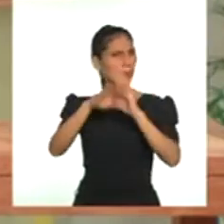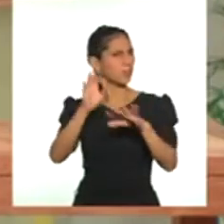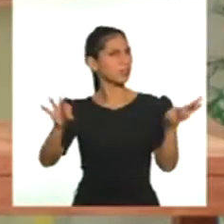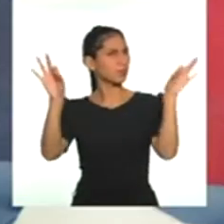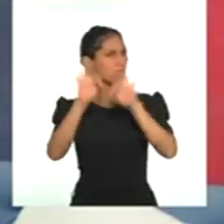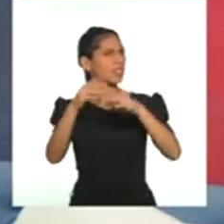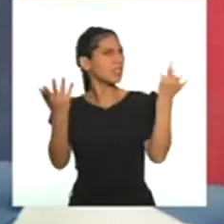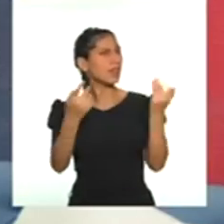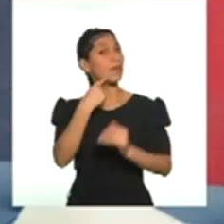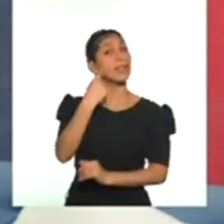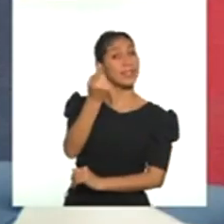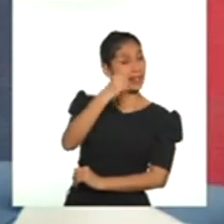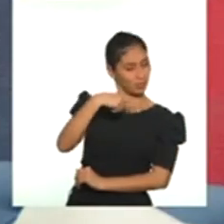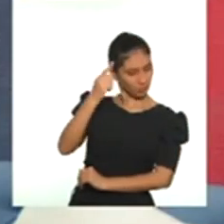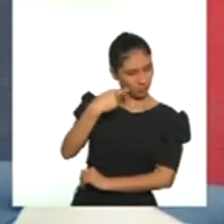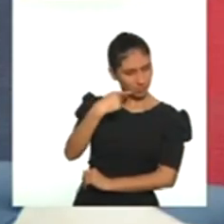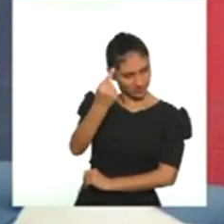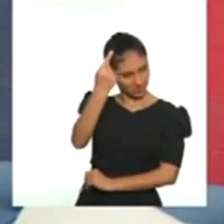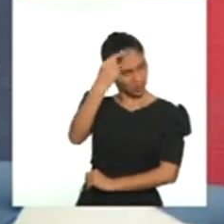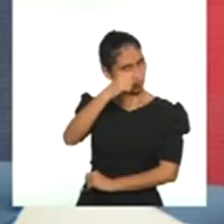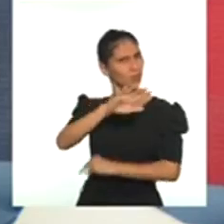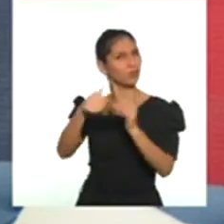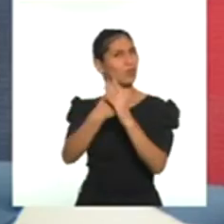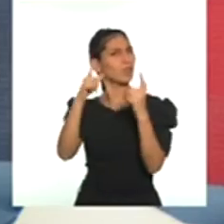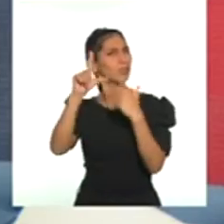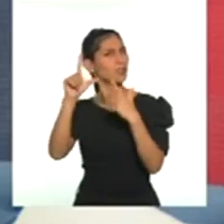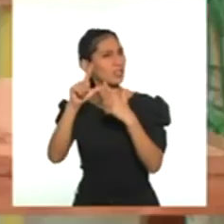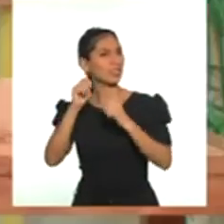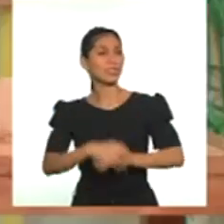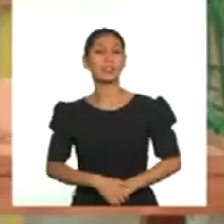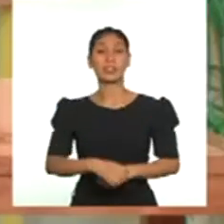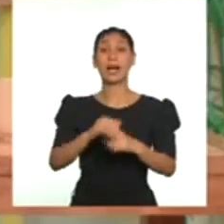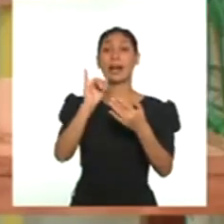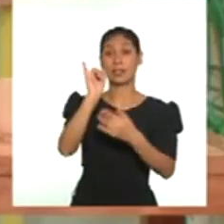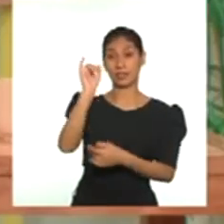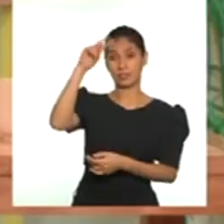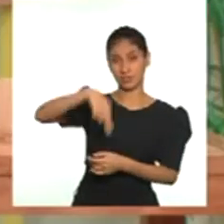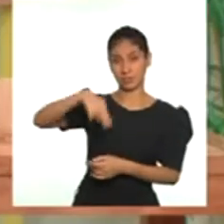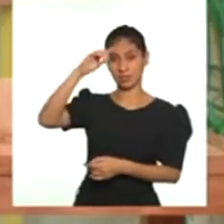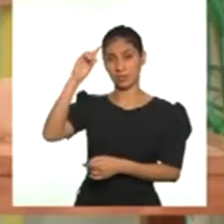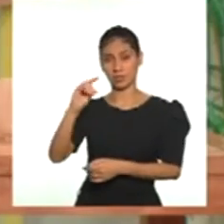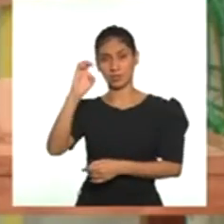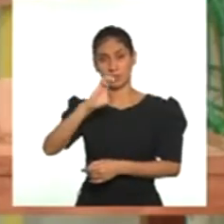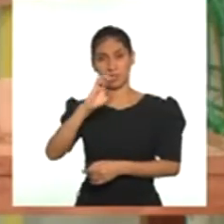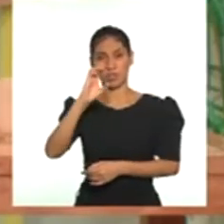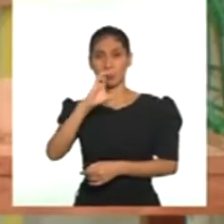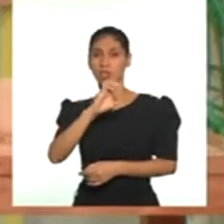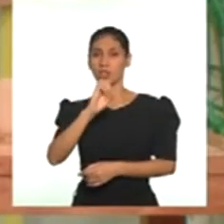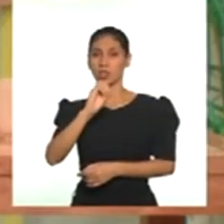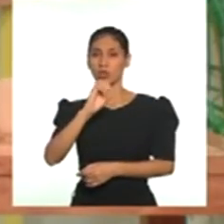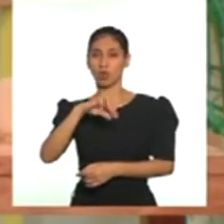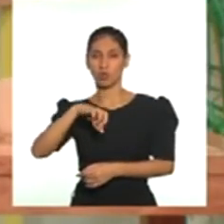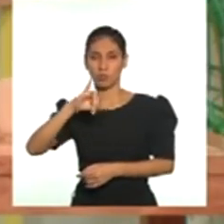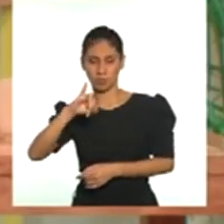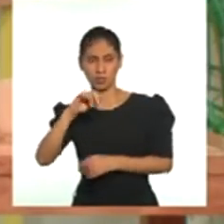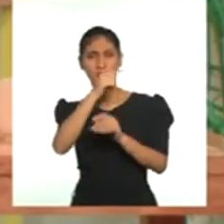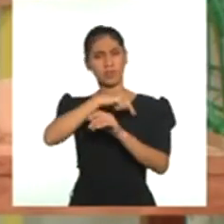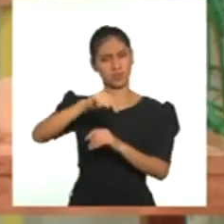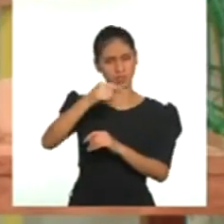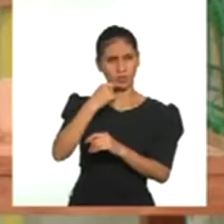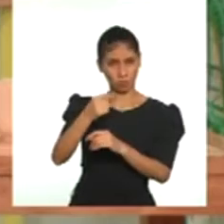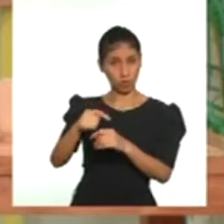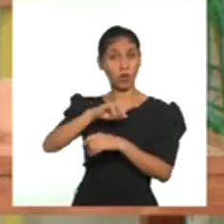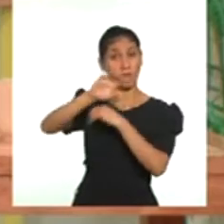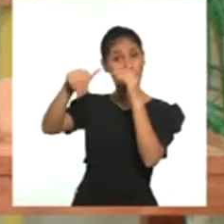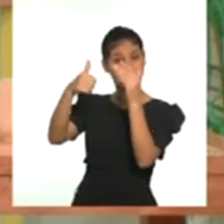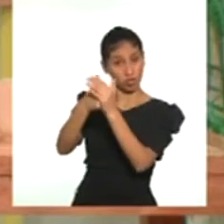es. Dilo. Dilo con todas sus letras. El INDECOPI asume la obligación de enviar la información a